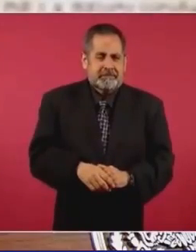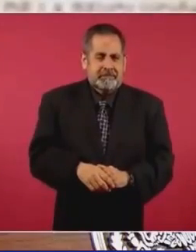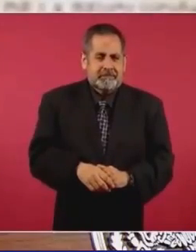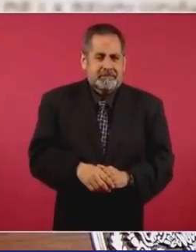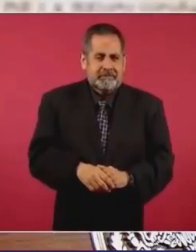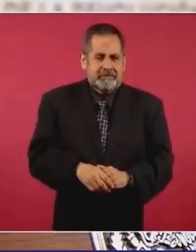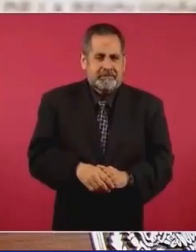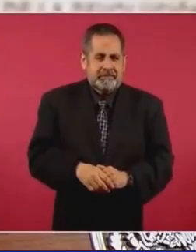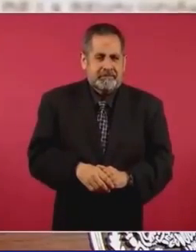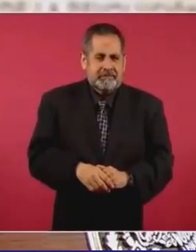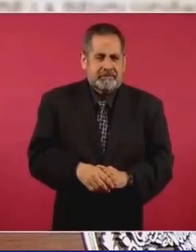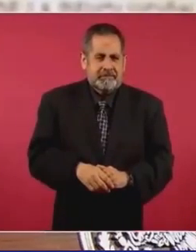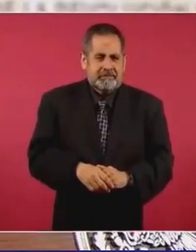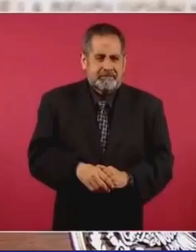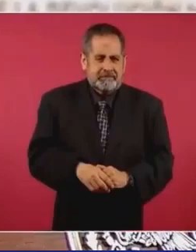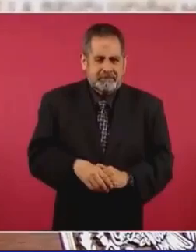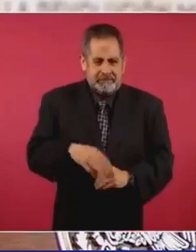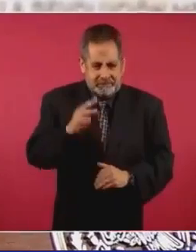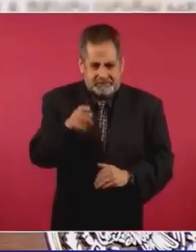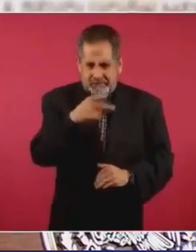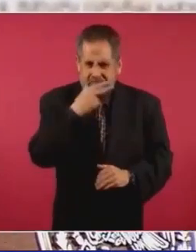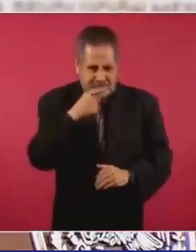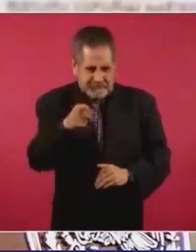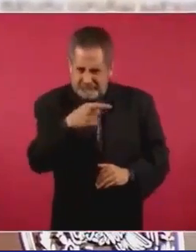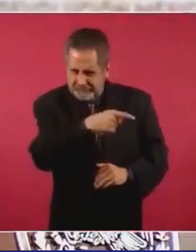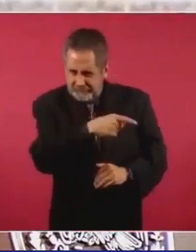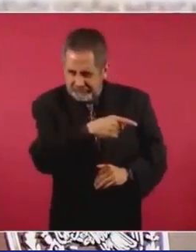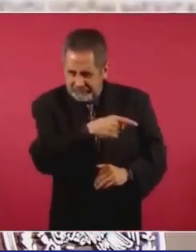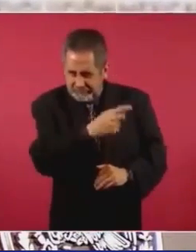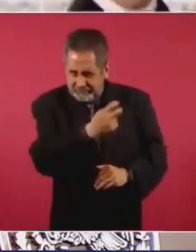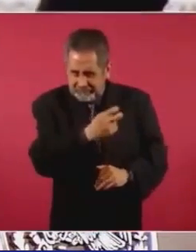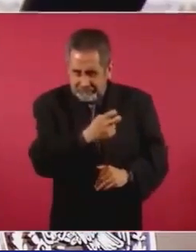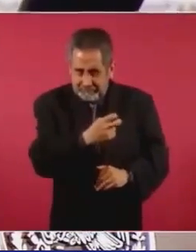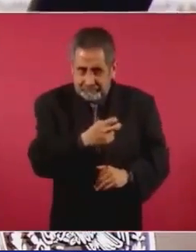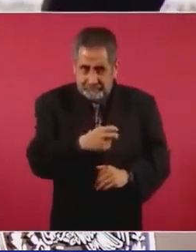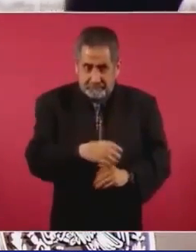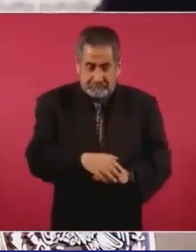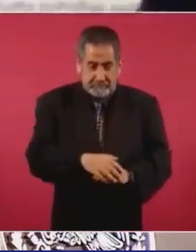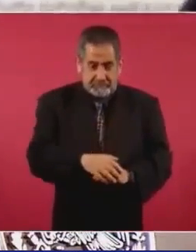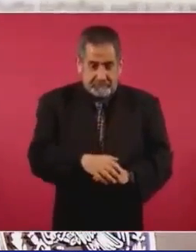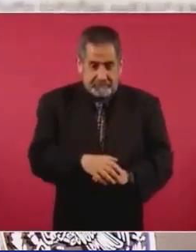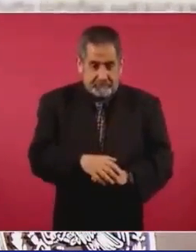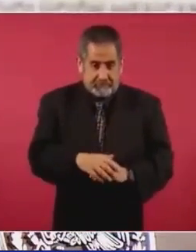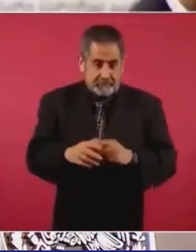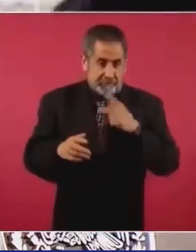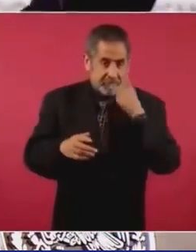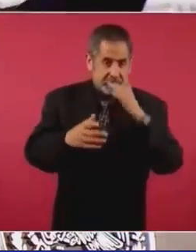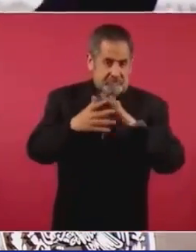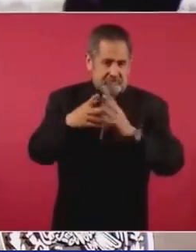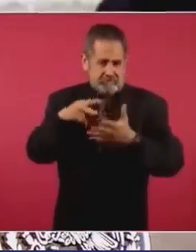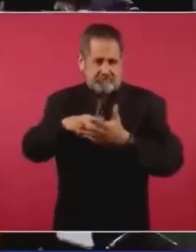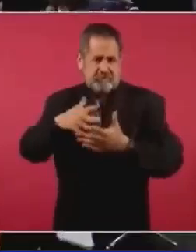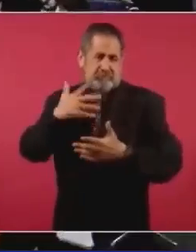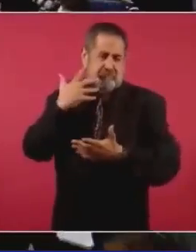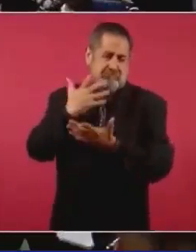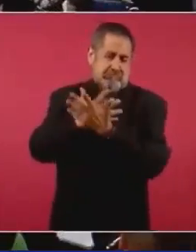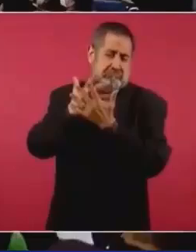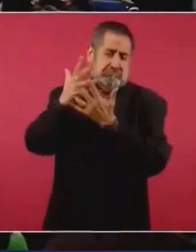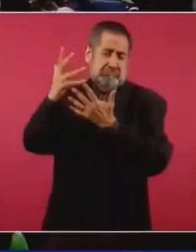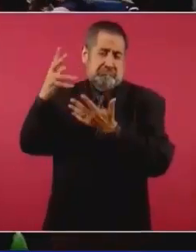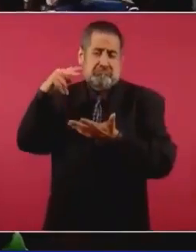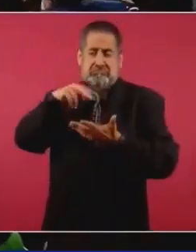Ah, sí. Pero él es, ¿no? Sí, y unos desplantes así parado.